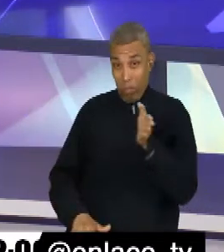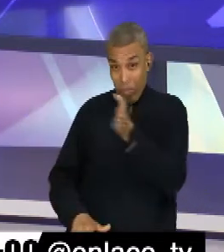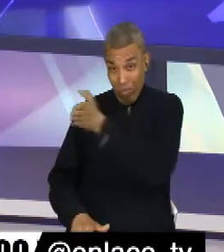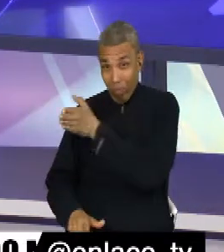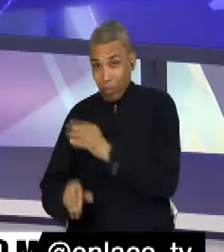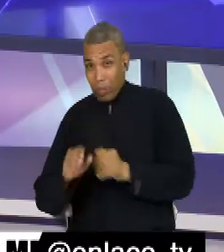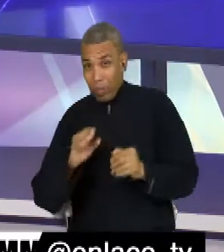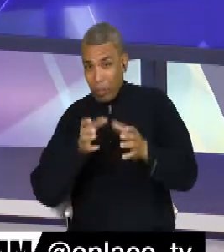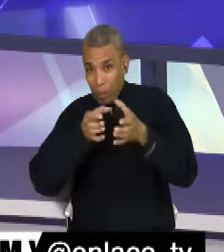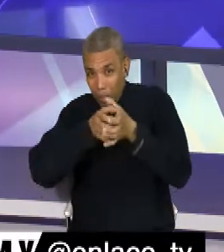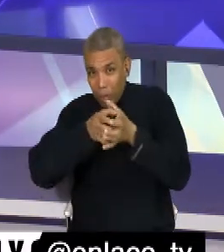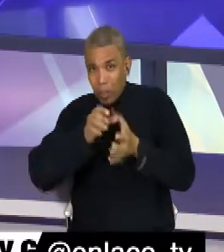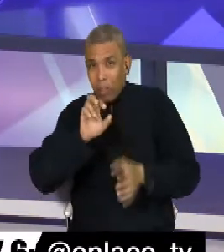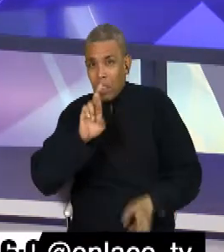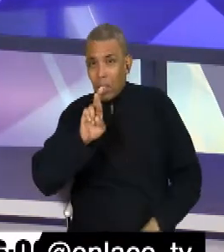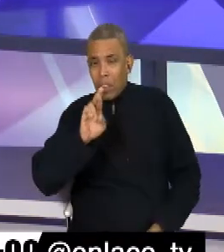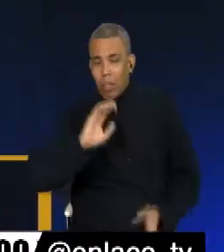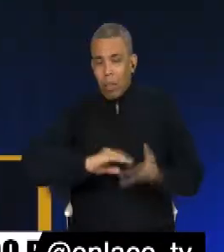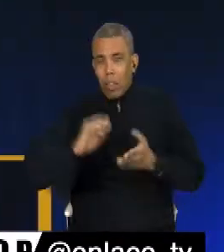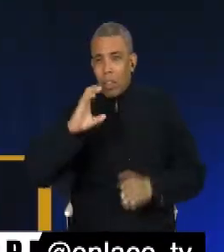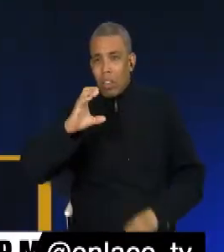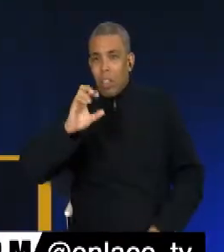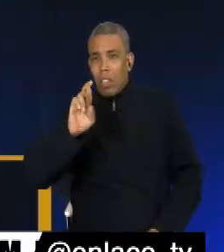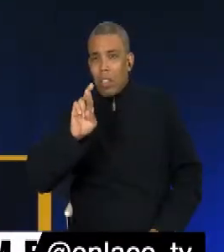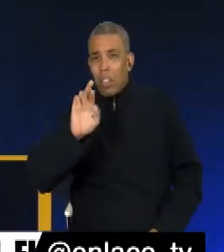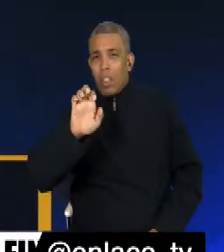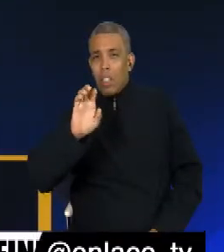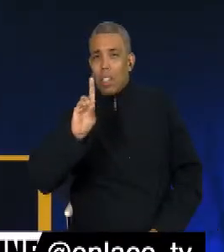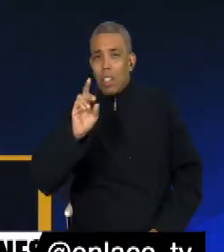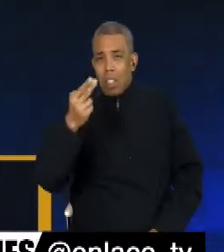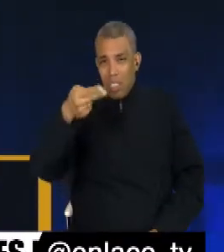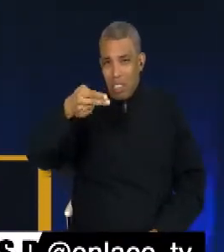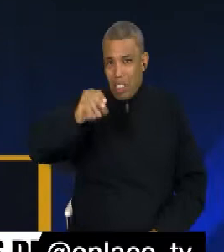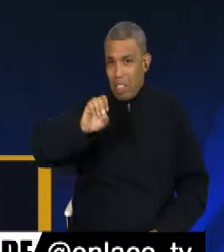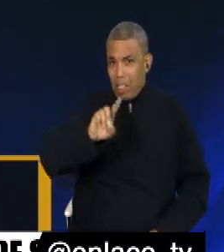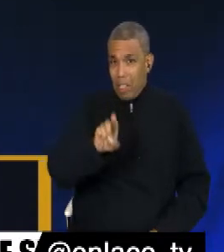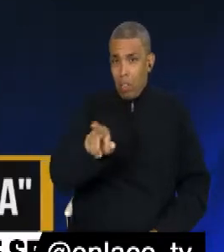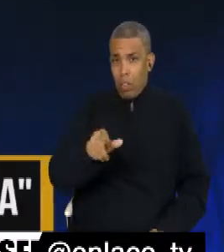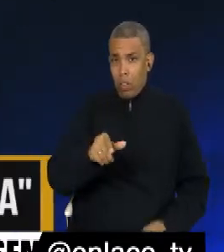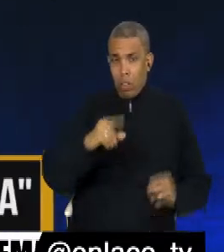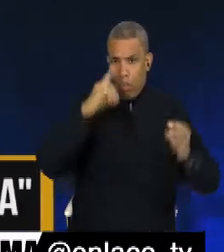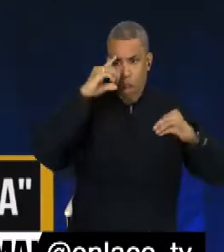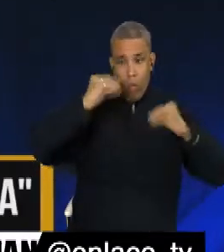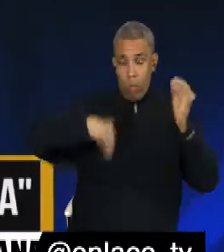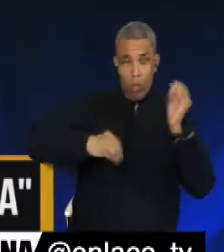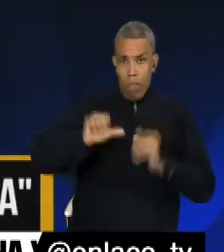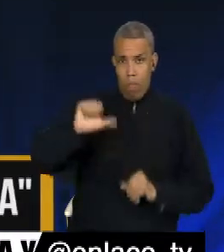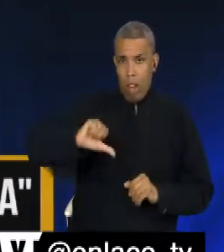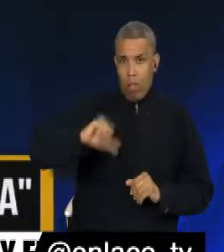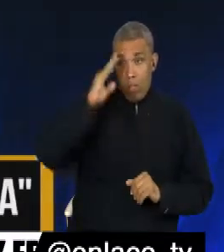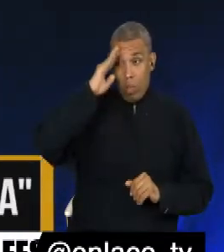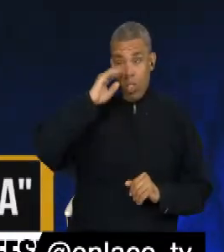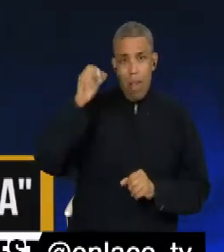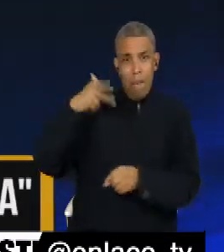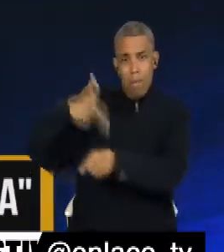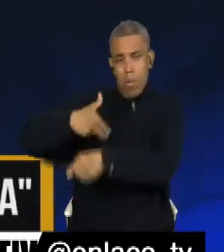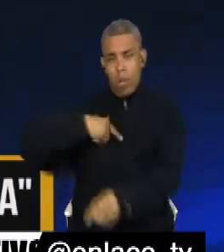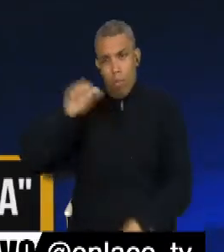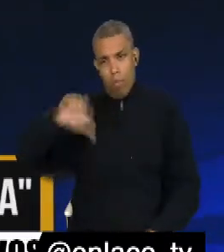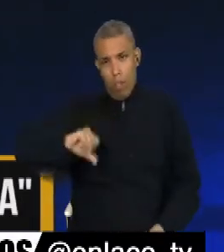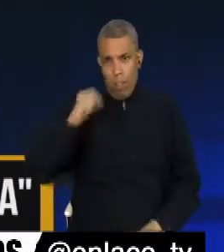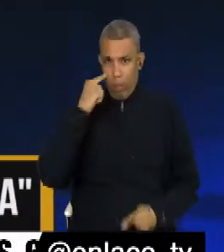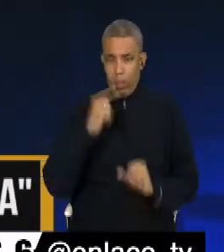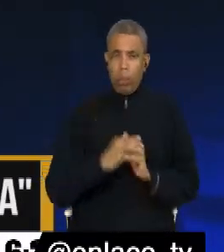de los uniformados. El hecho se presentó, según las autoridades, cuando el detenido se negó a la respectiva requisa, la cual se hizo tras